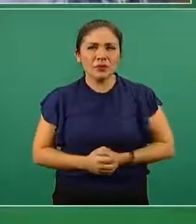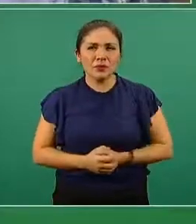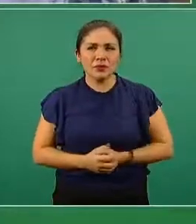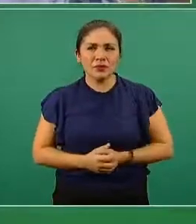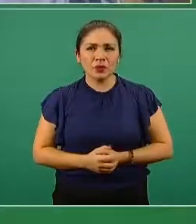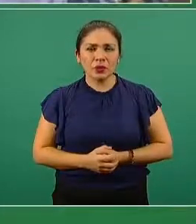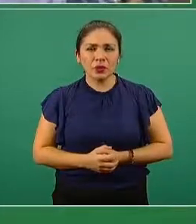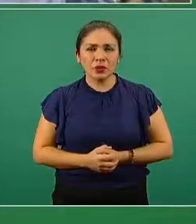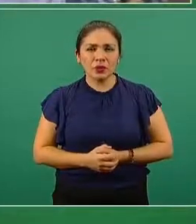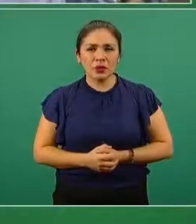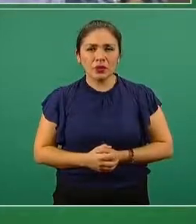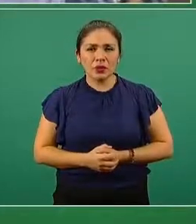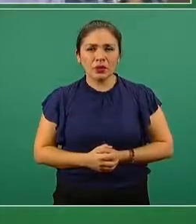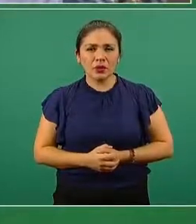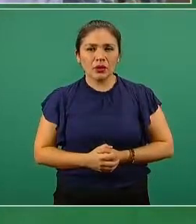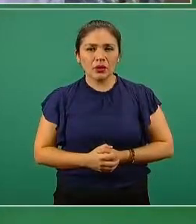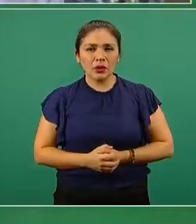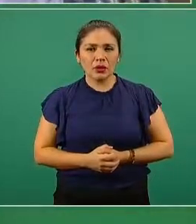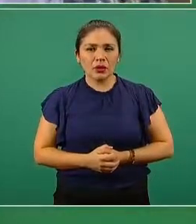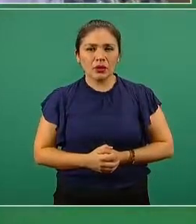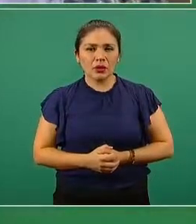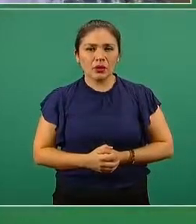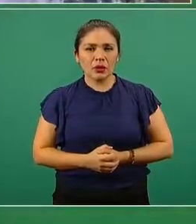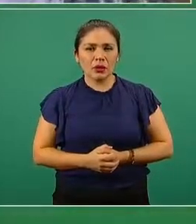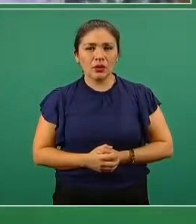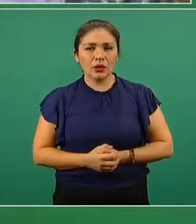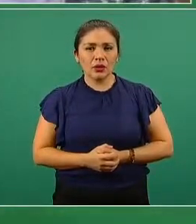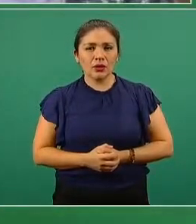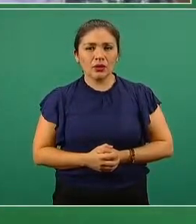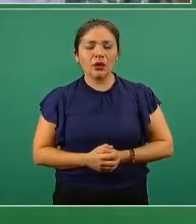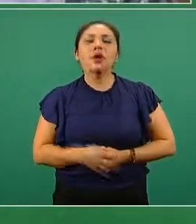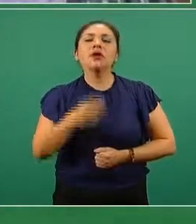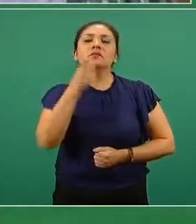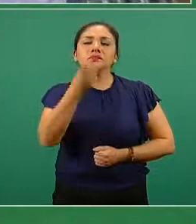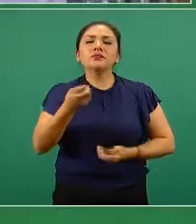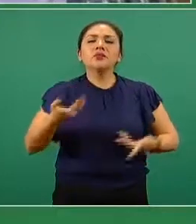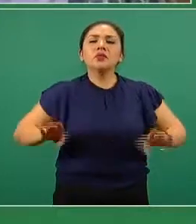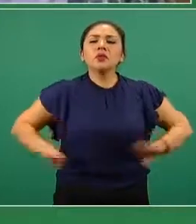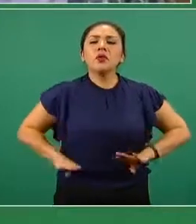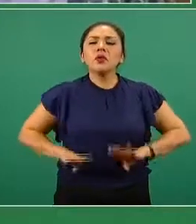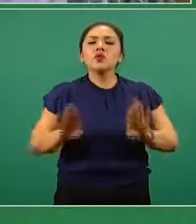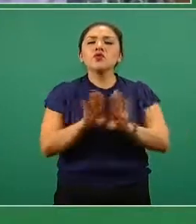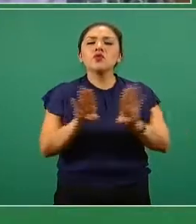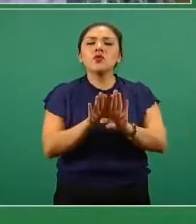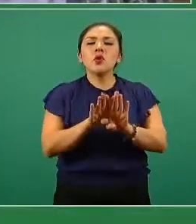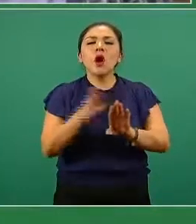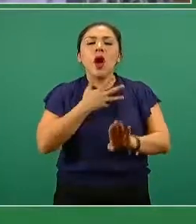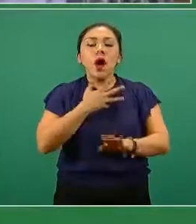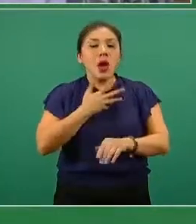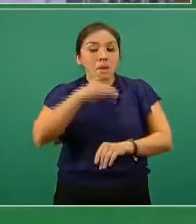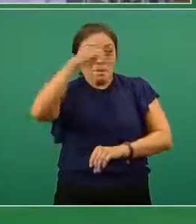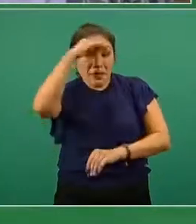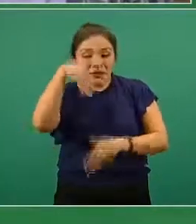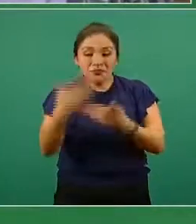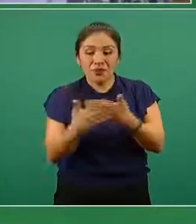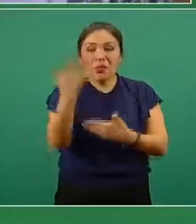comentaban el modo de vida de las familias mexicanas cerca del 10 de mayo. Entonces, no sé si está esperando algún tipo